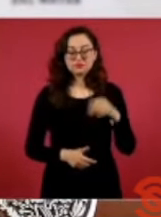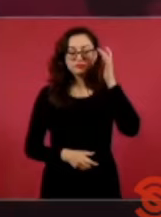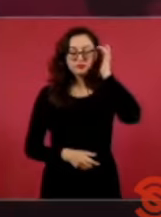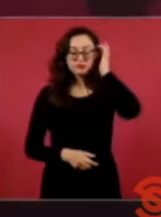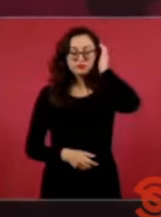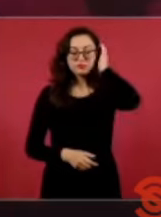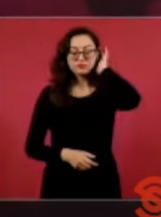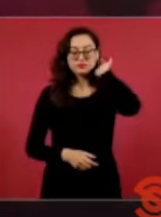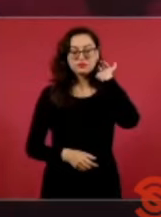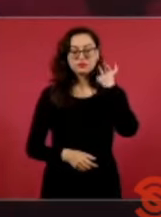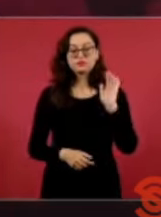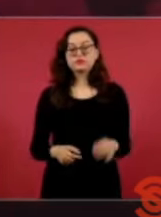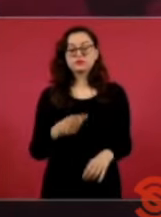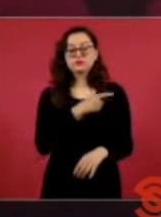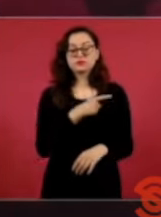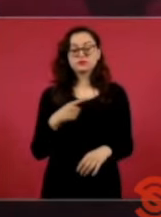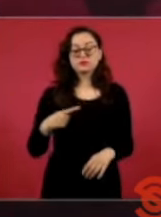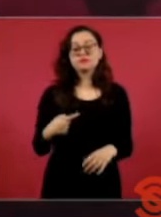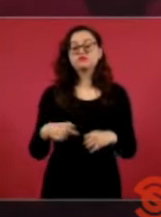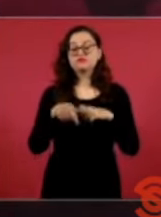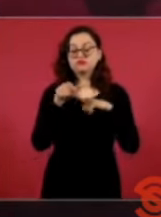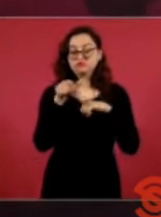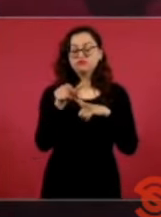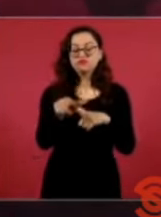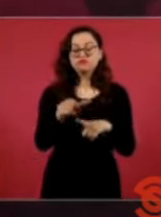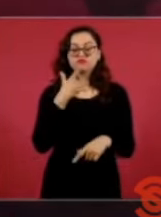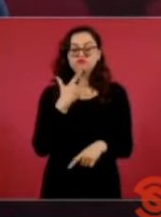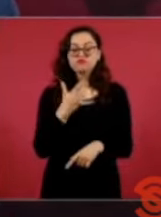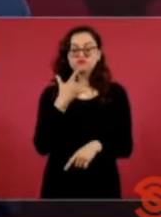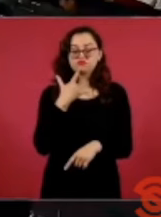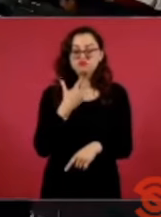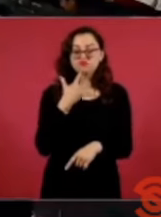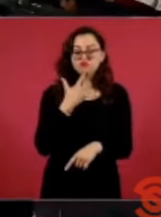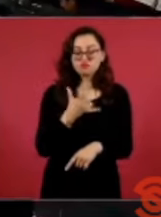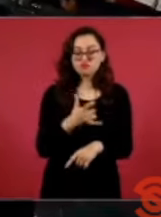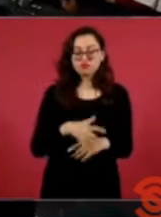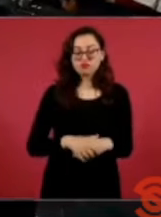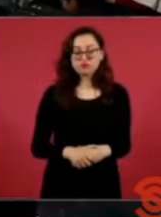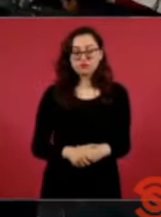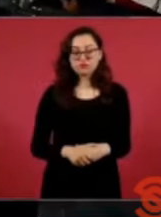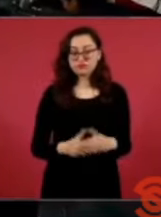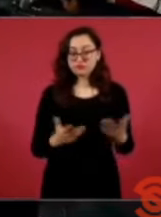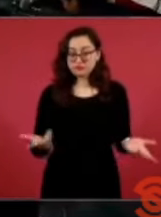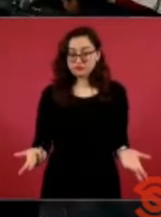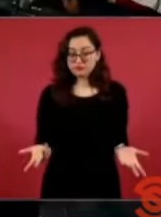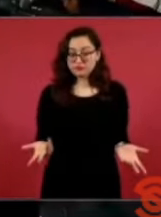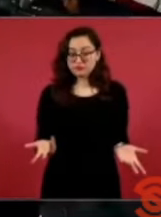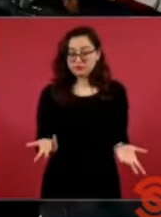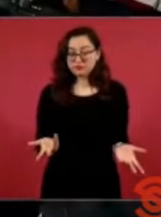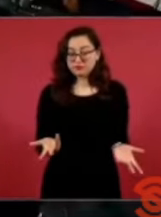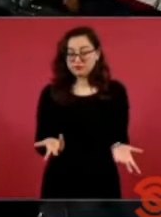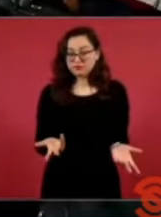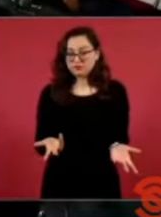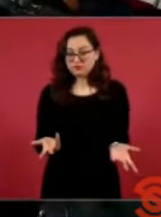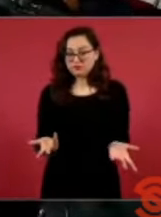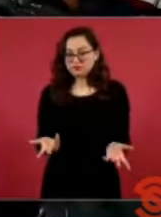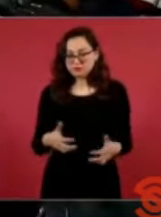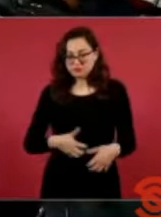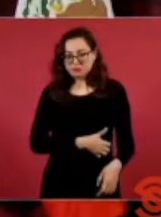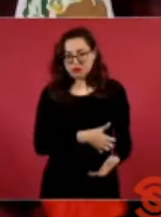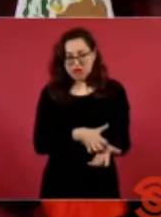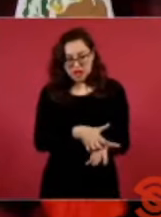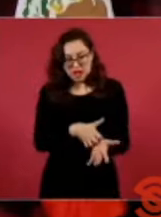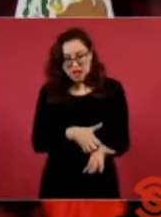Entonces hay que seguir. Entonces esto significa no aumentar impuestos, que no haya gasolinazos,